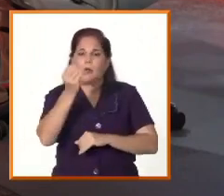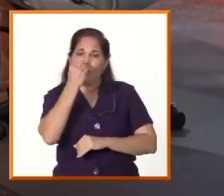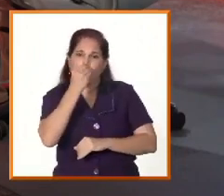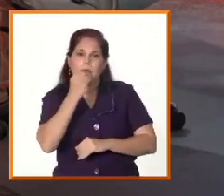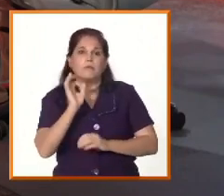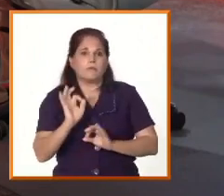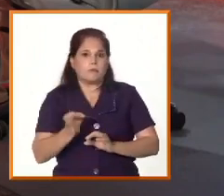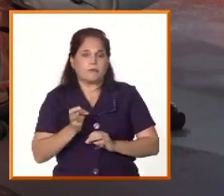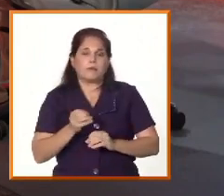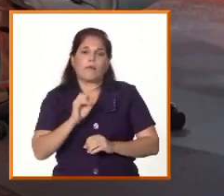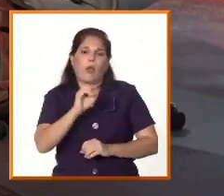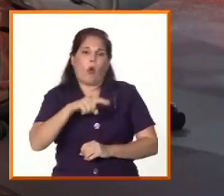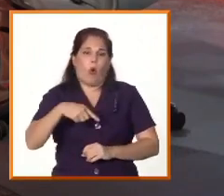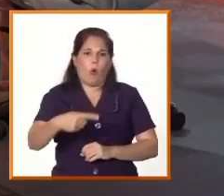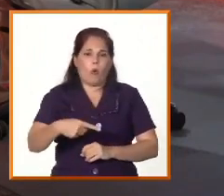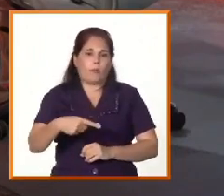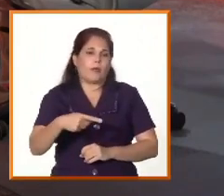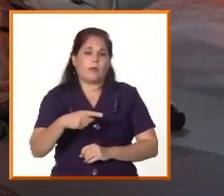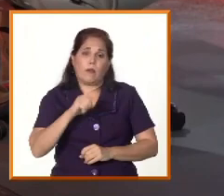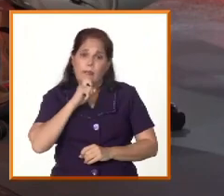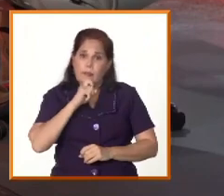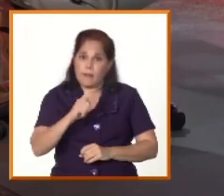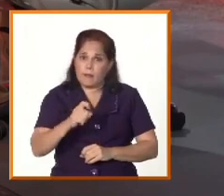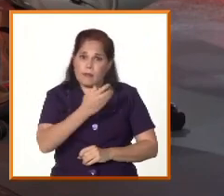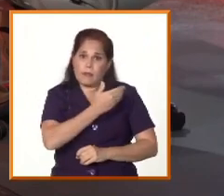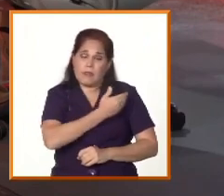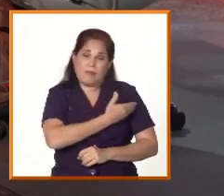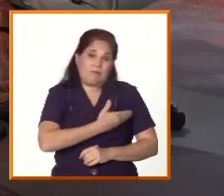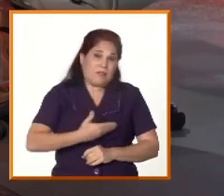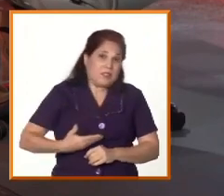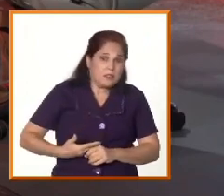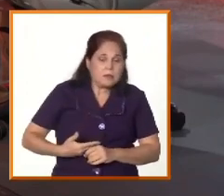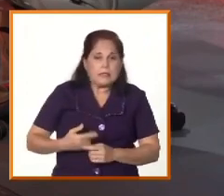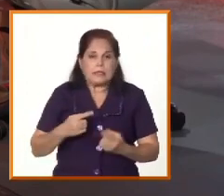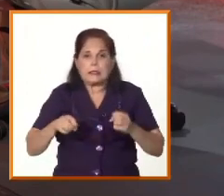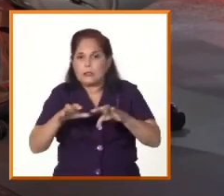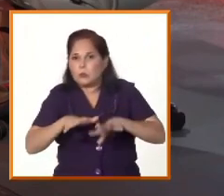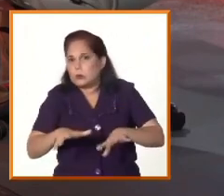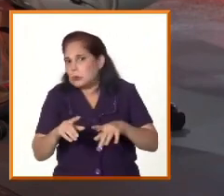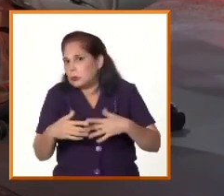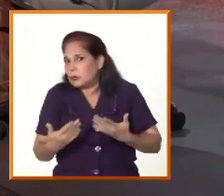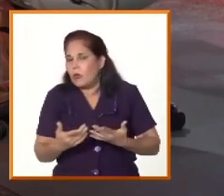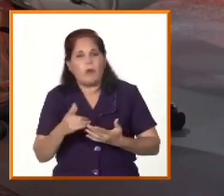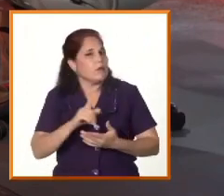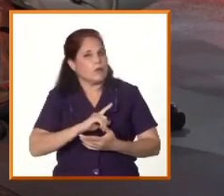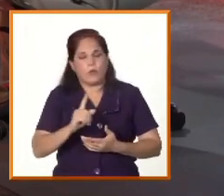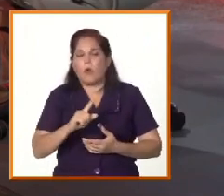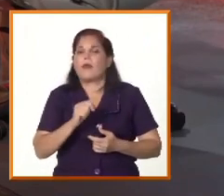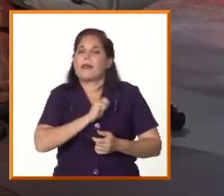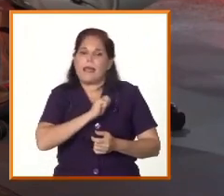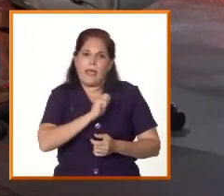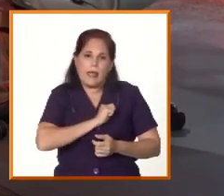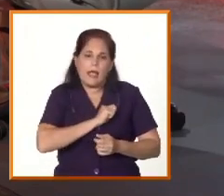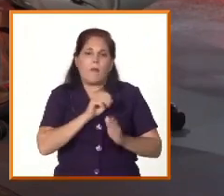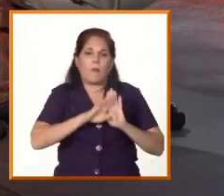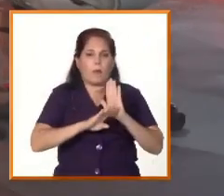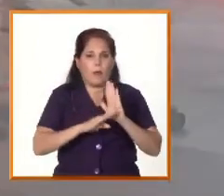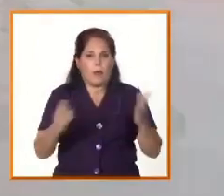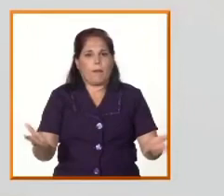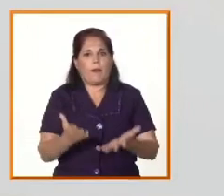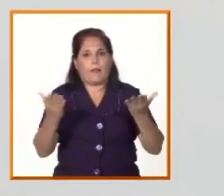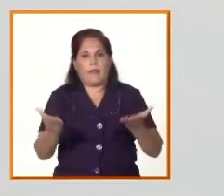limitaciones y de la opinión crítica y justa de nuestro pueblo de lo que estamos sufriendo en el día a día no renuncia al programa de desarrollo